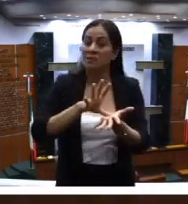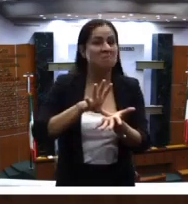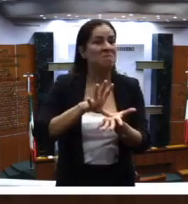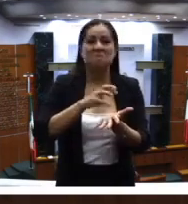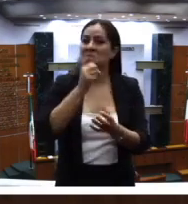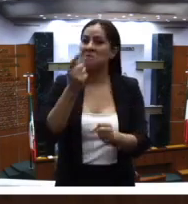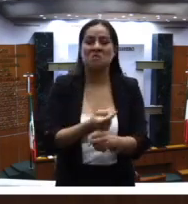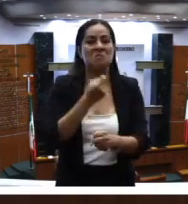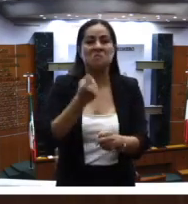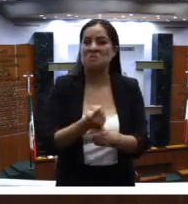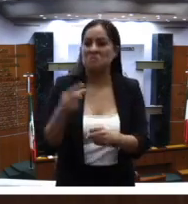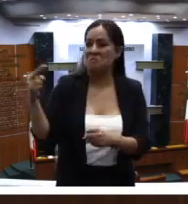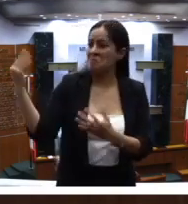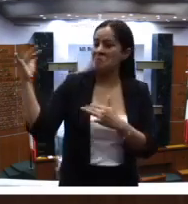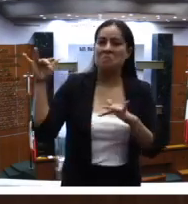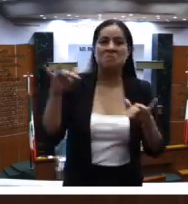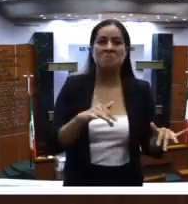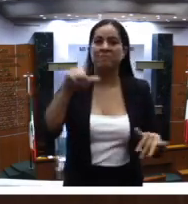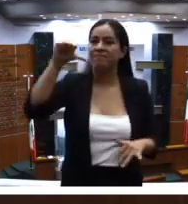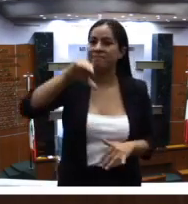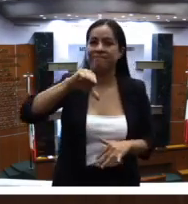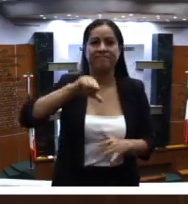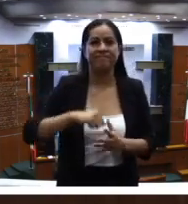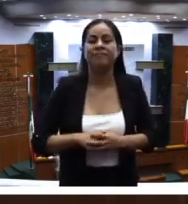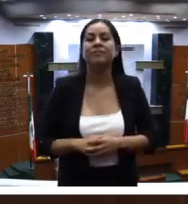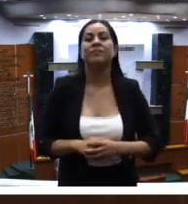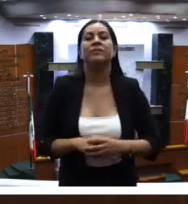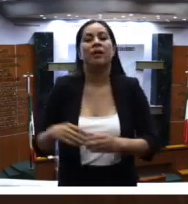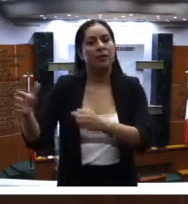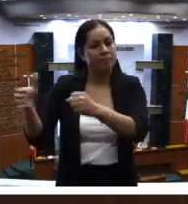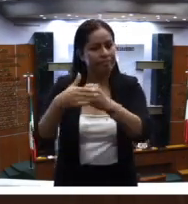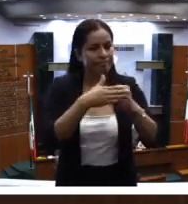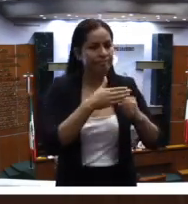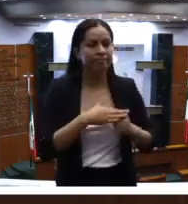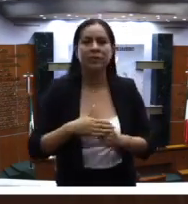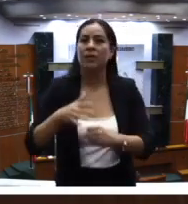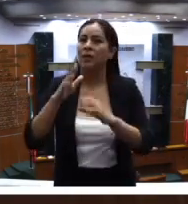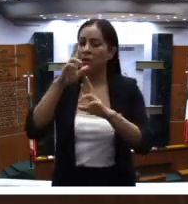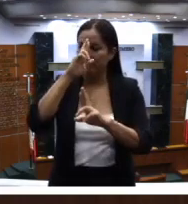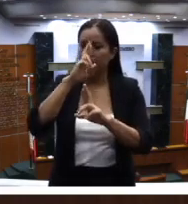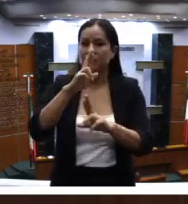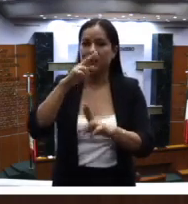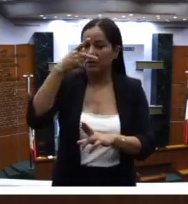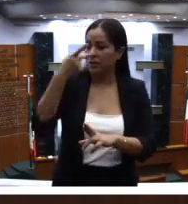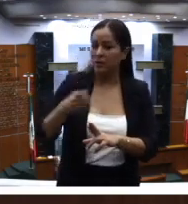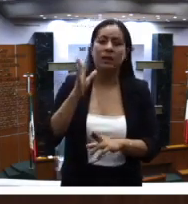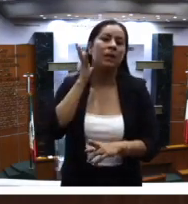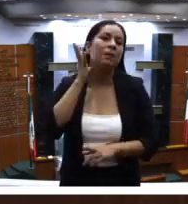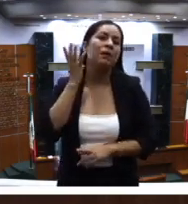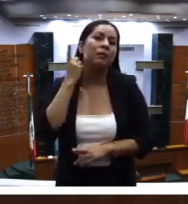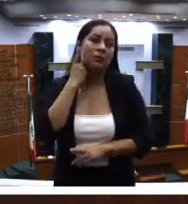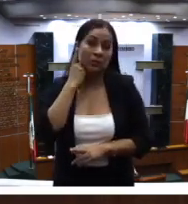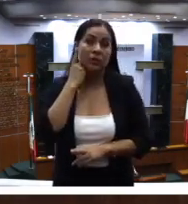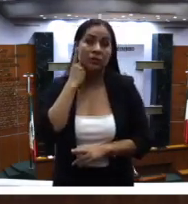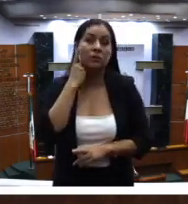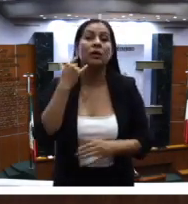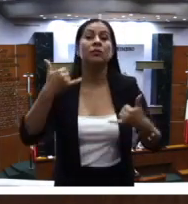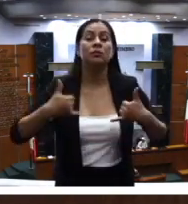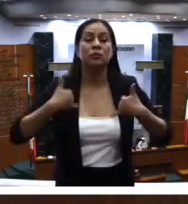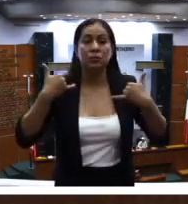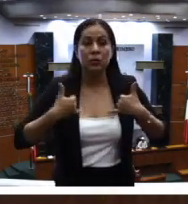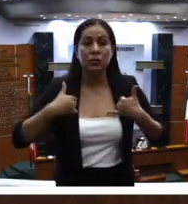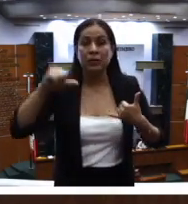tuvieron la oportunidad de estar aquí hoy hago un llamado honorable a nuestro congreso del estado A